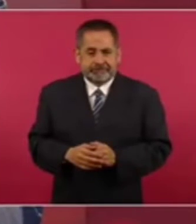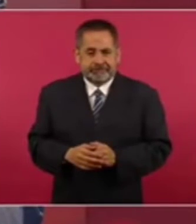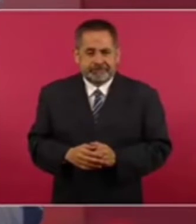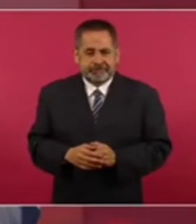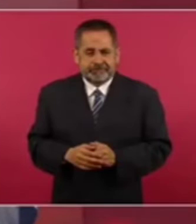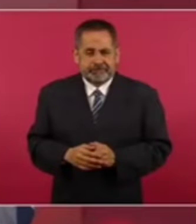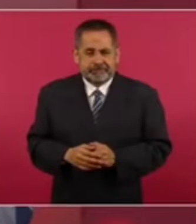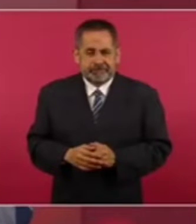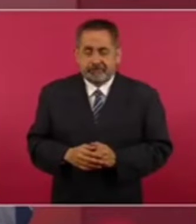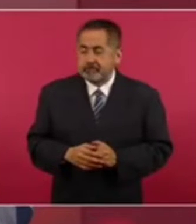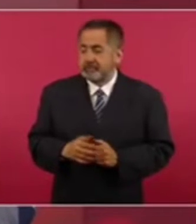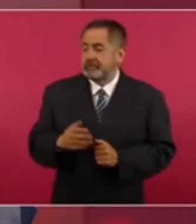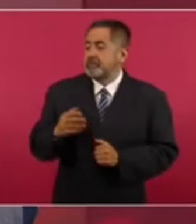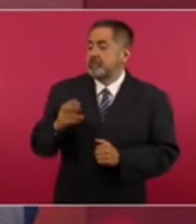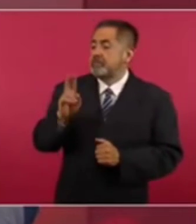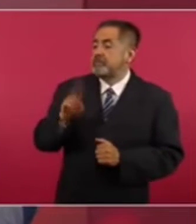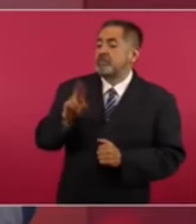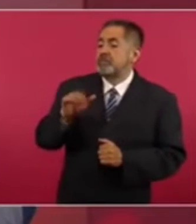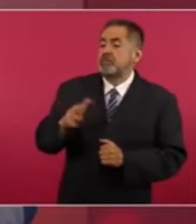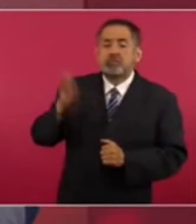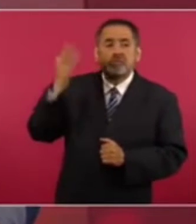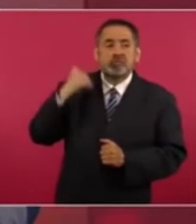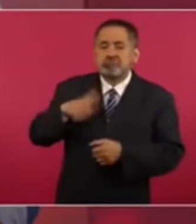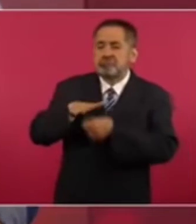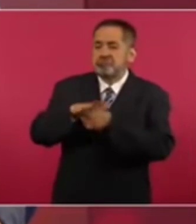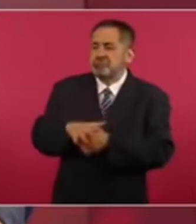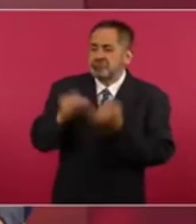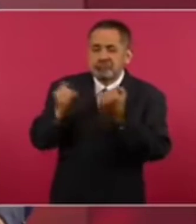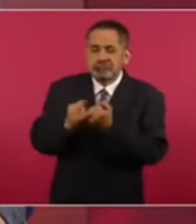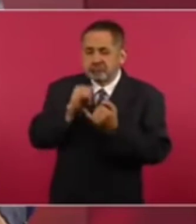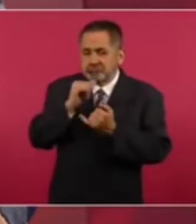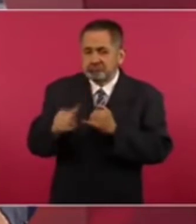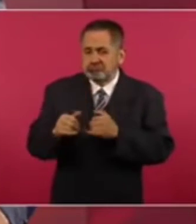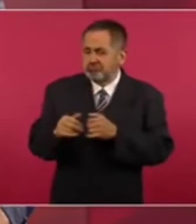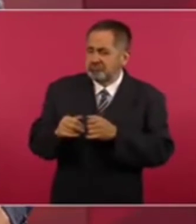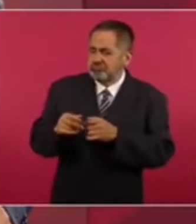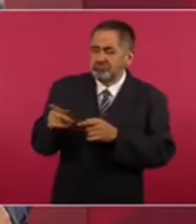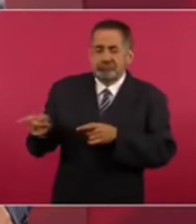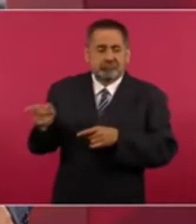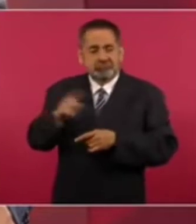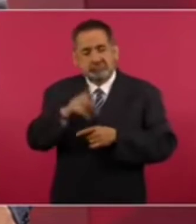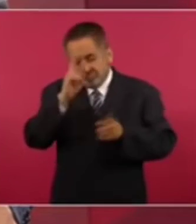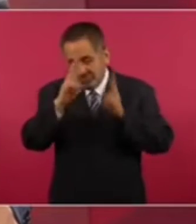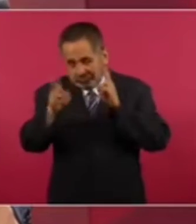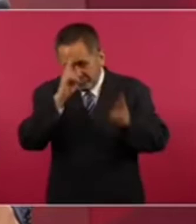nunca se había visto, ¿no?, tanta represión a los medios,